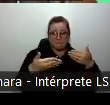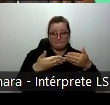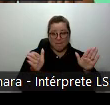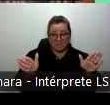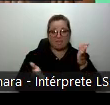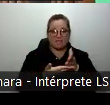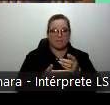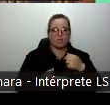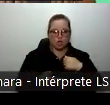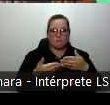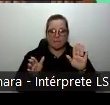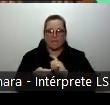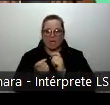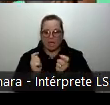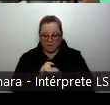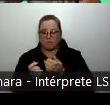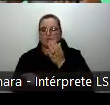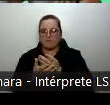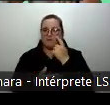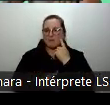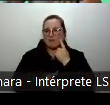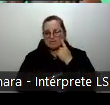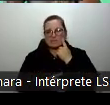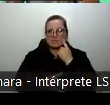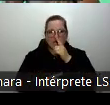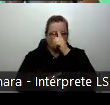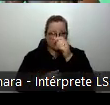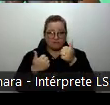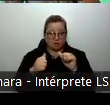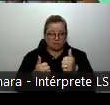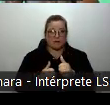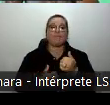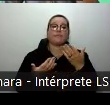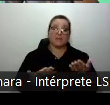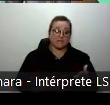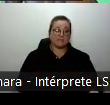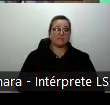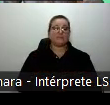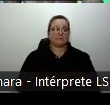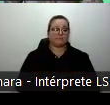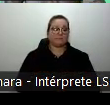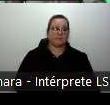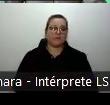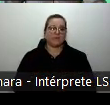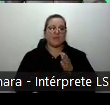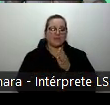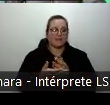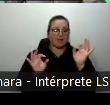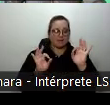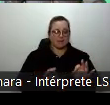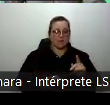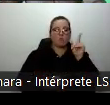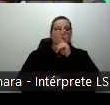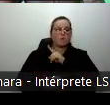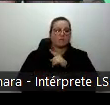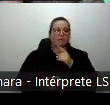meta cambia cuestiona tus hábitos okay Y tienes que definir estos hábitos que te permitirán lograr